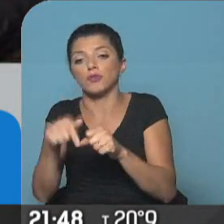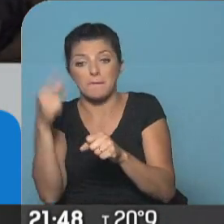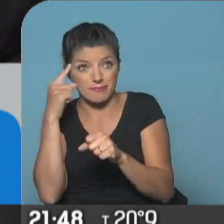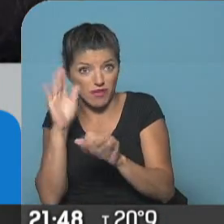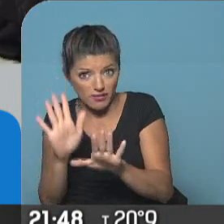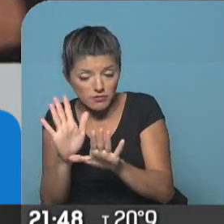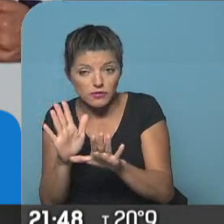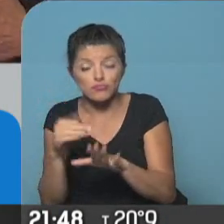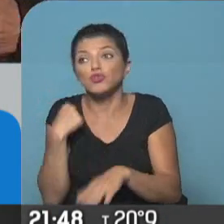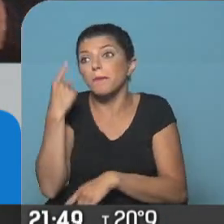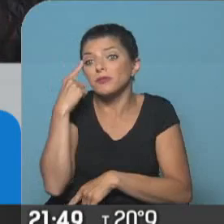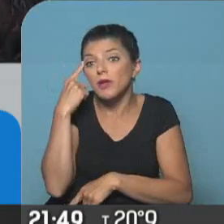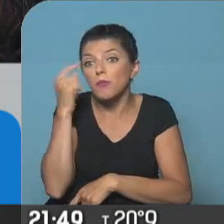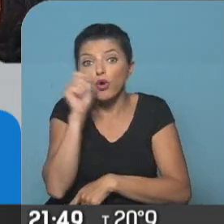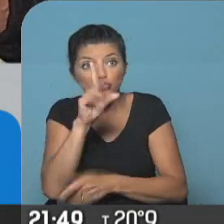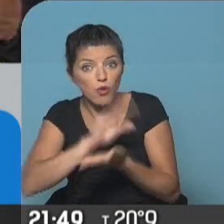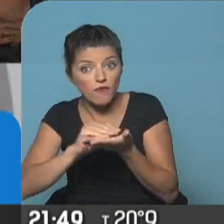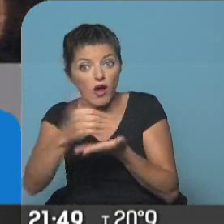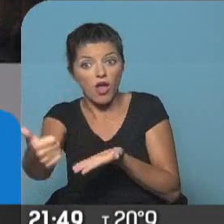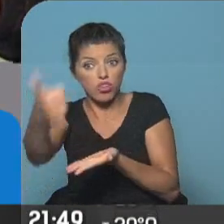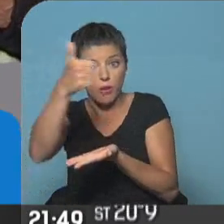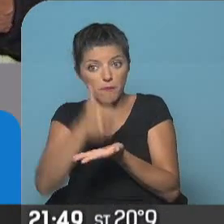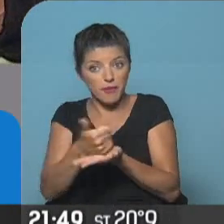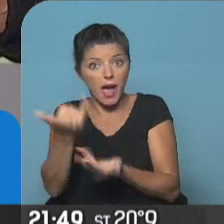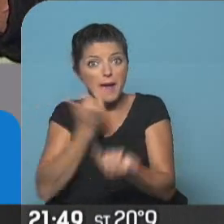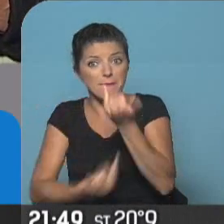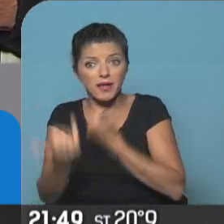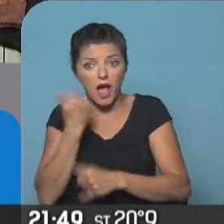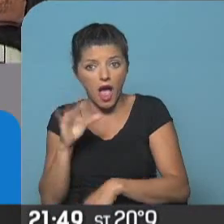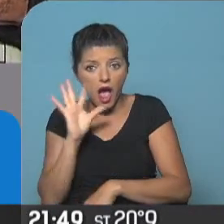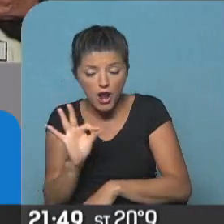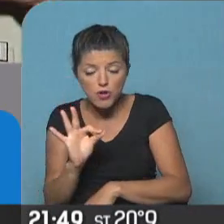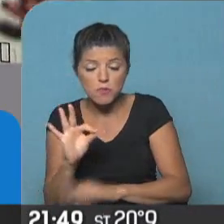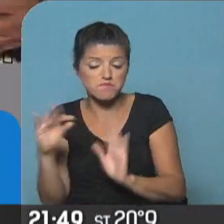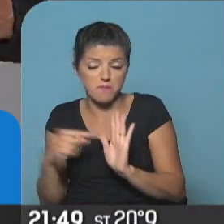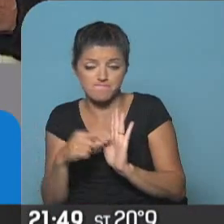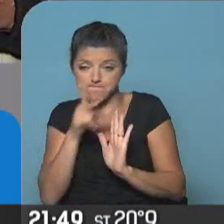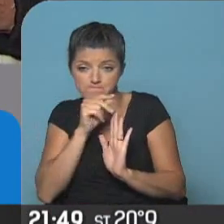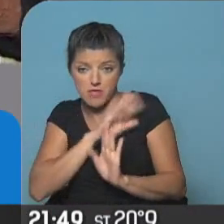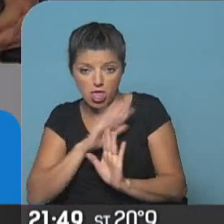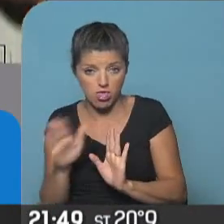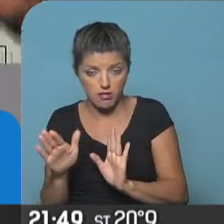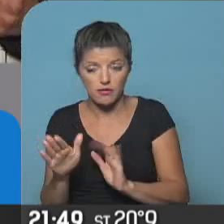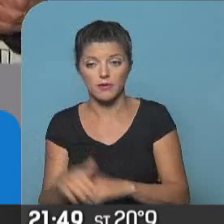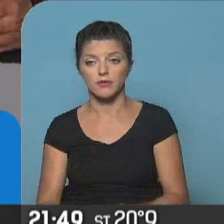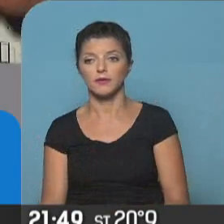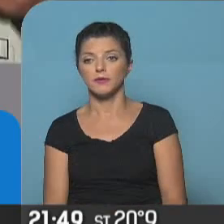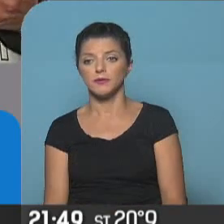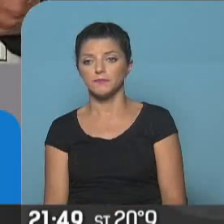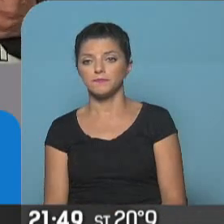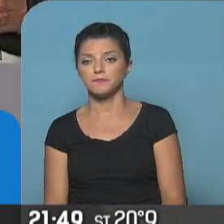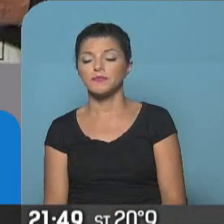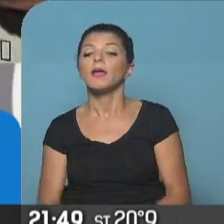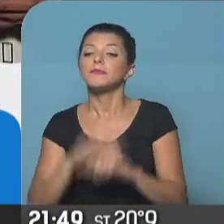que su abogado por ahí podía llegar a trasladarse hasta acá, a darnos algún tipo de información respecto al pedido, que lo que iba a pasar.